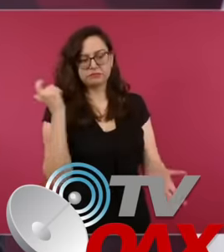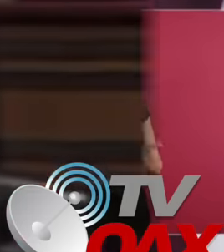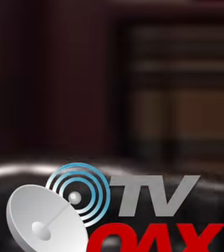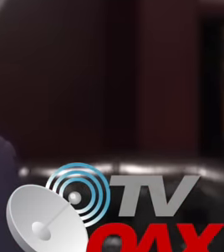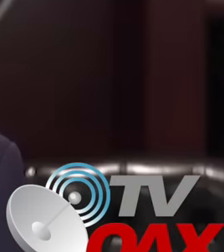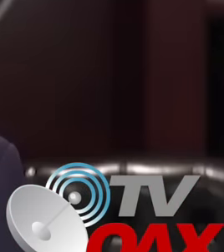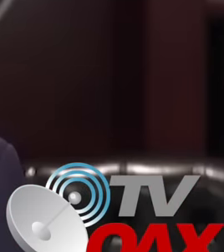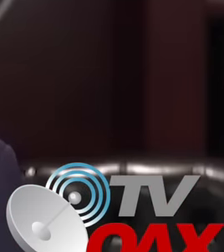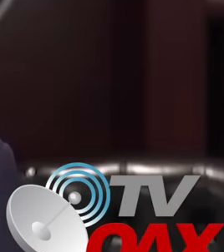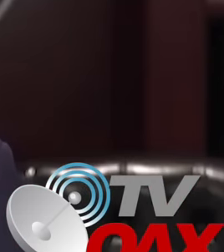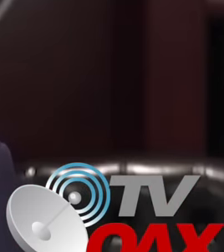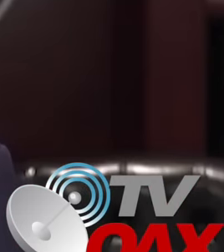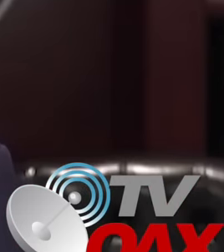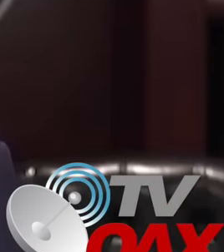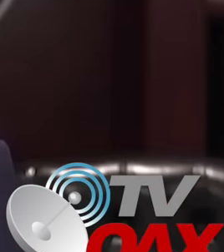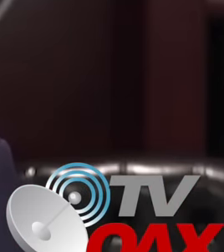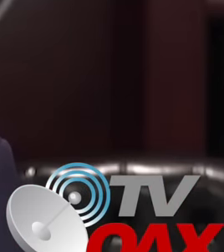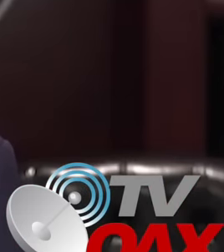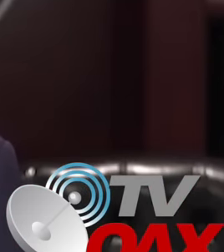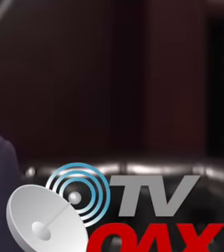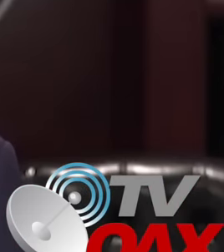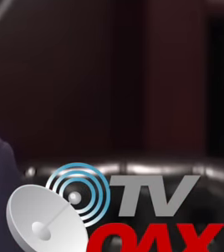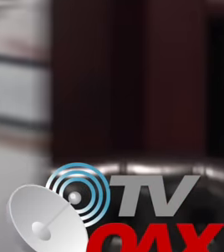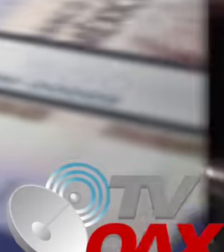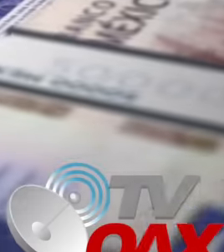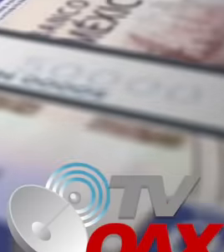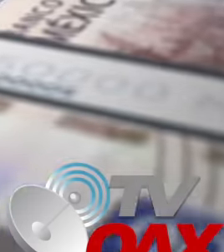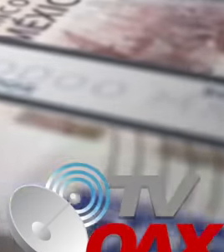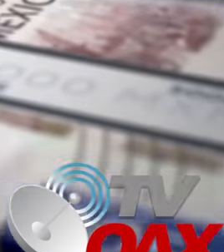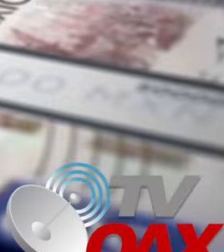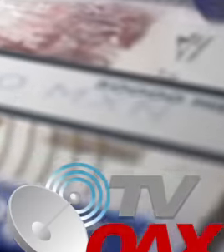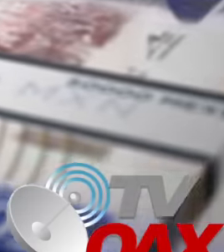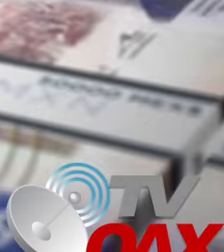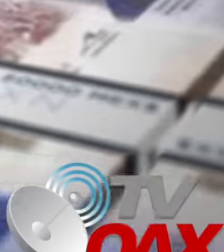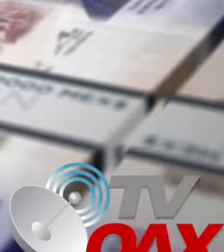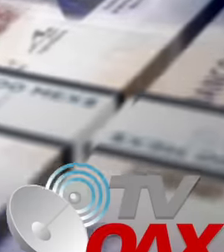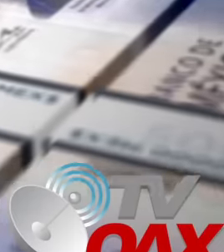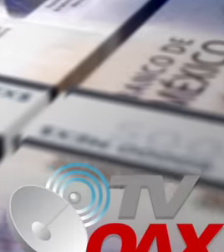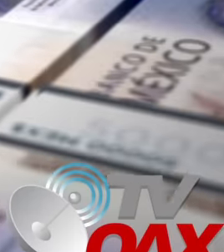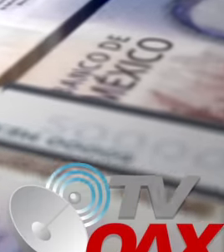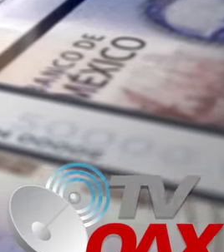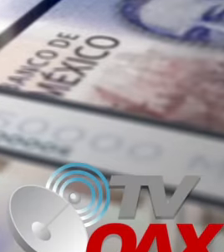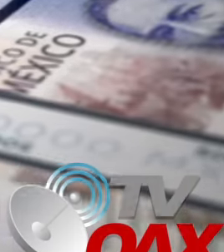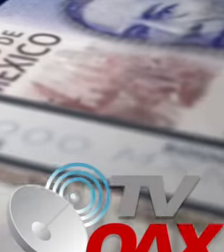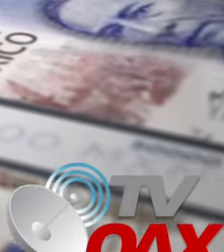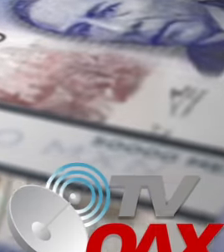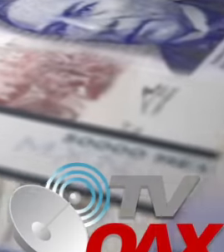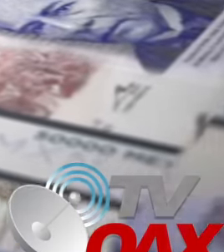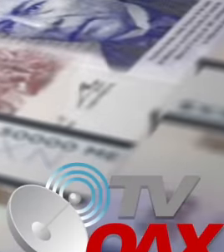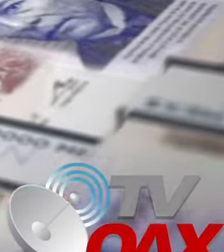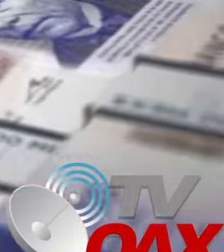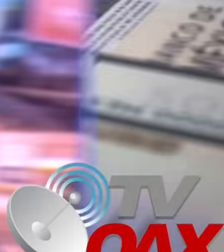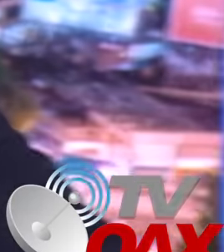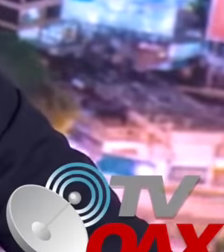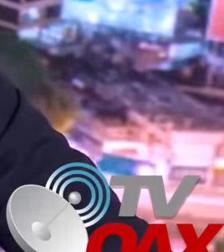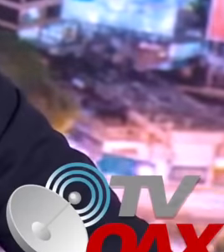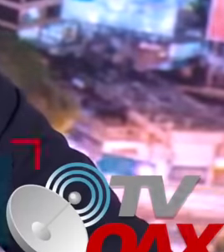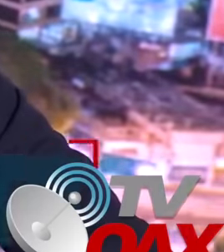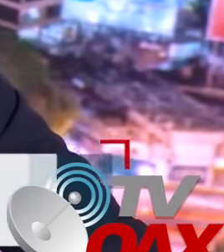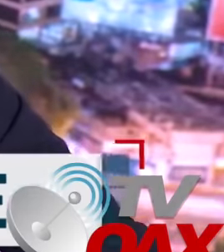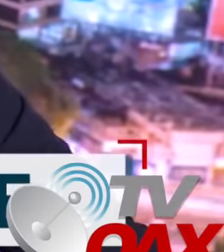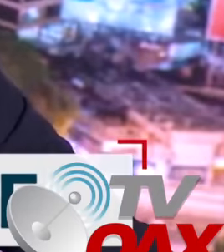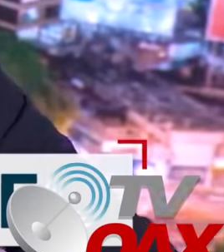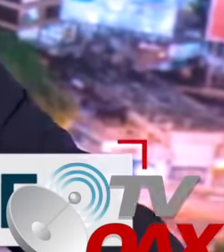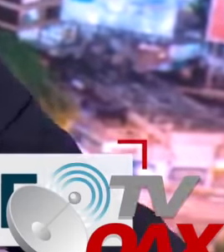que los gobiernos anteriores le invertían millones de pesos a los medios de comunicación, especialmente a TV